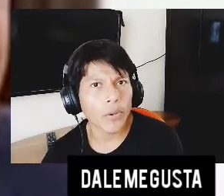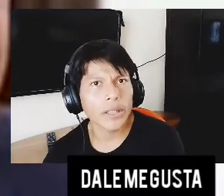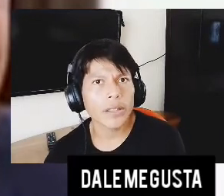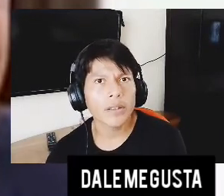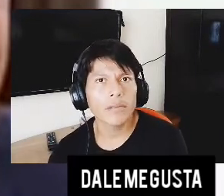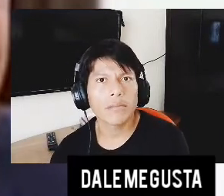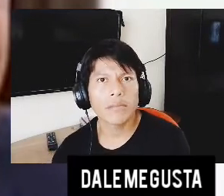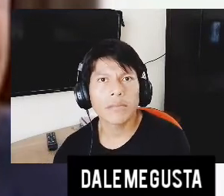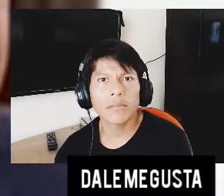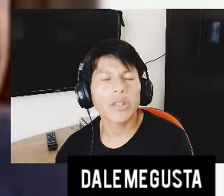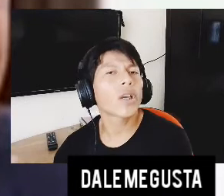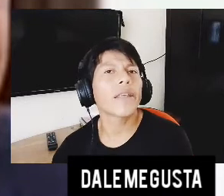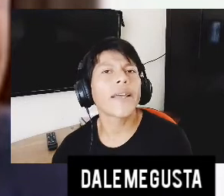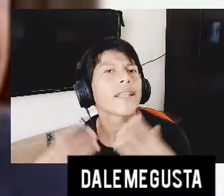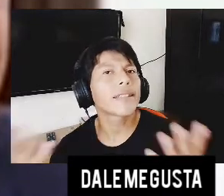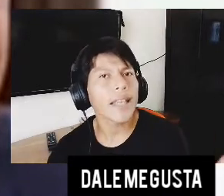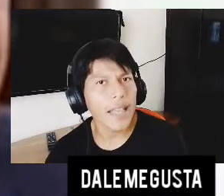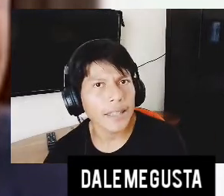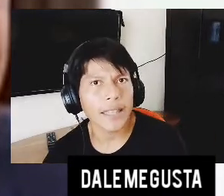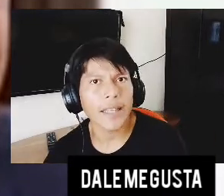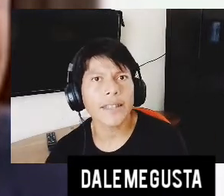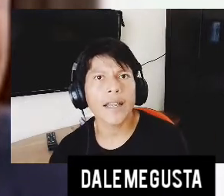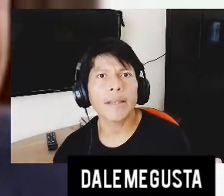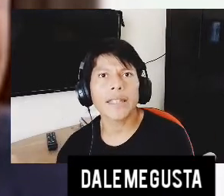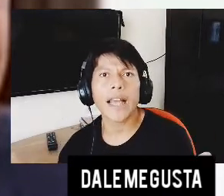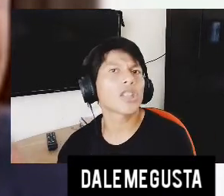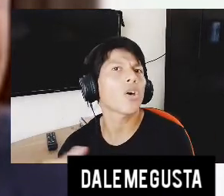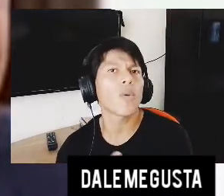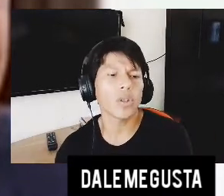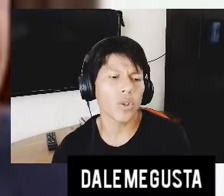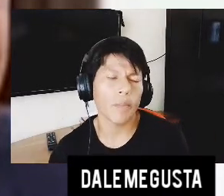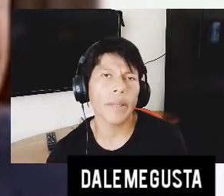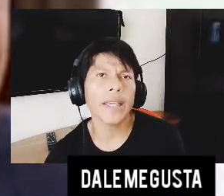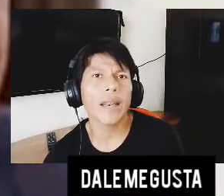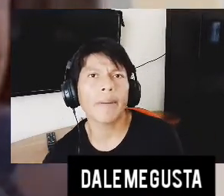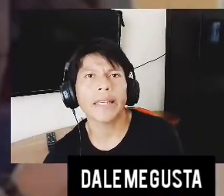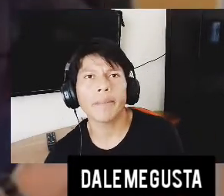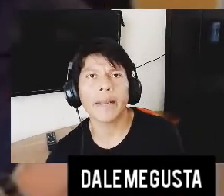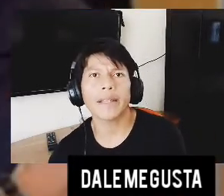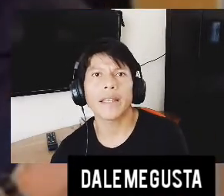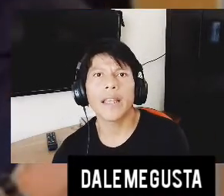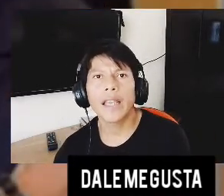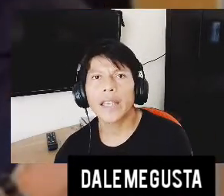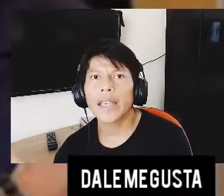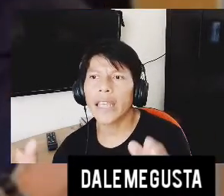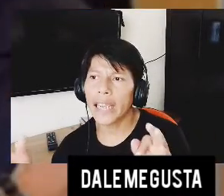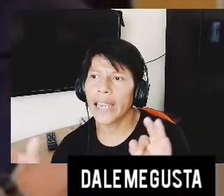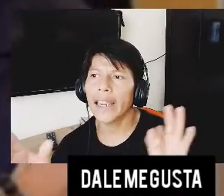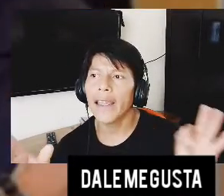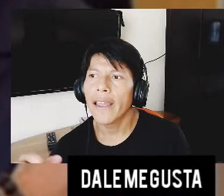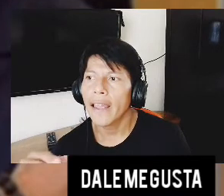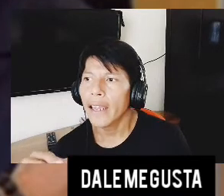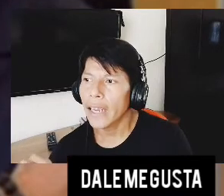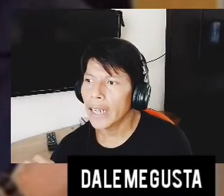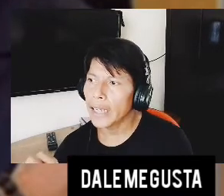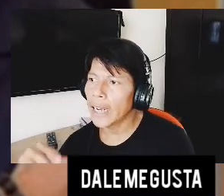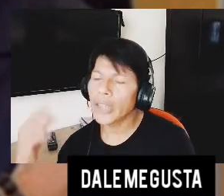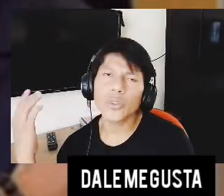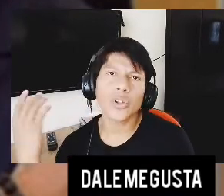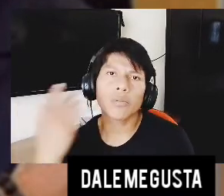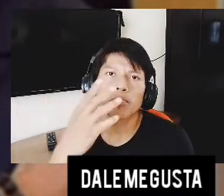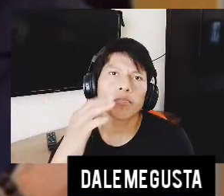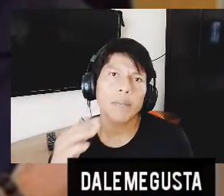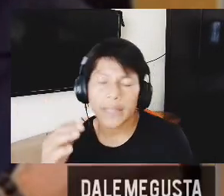López Obradorista. Lo que deberían de hacer es quitarse la máscara, así como lo hizo el PRI, el PAN y el PRD. Que